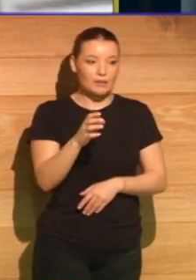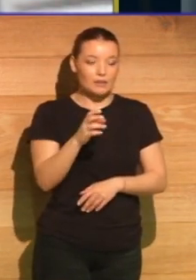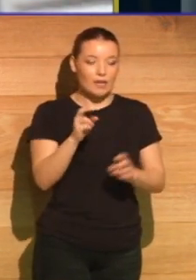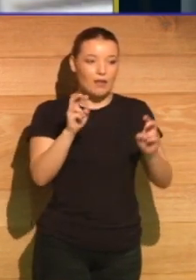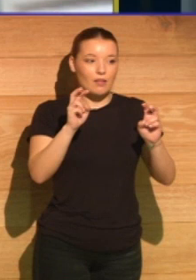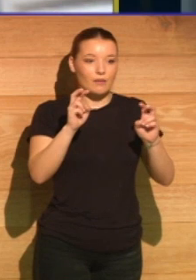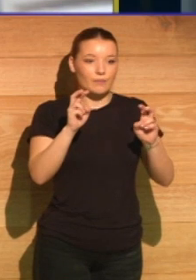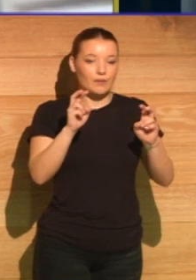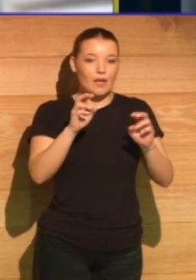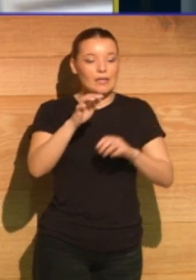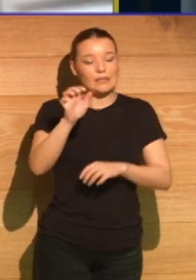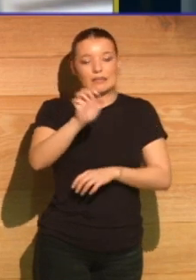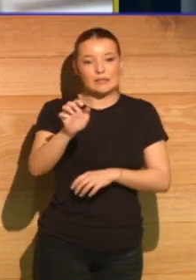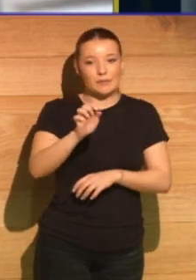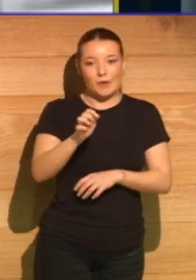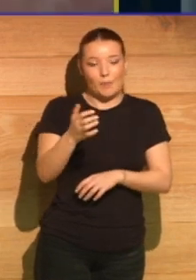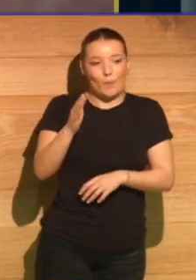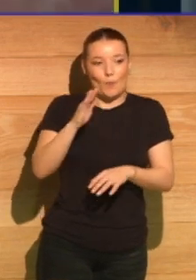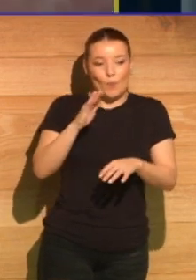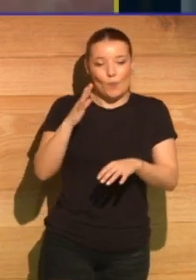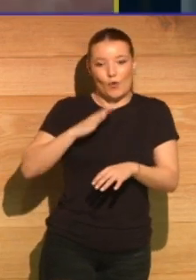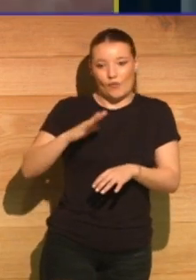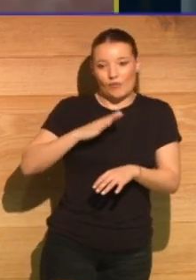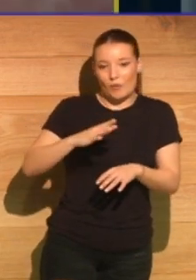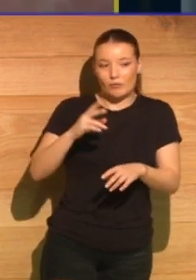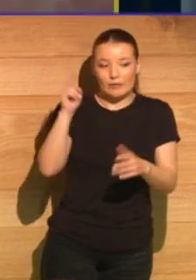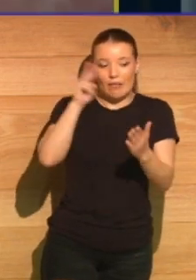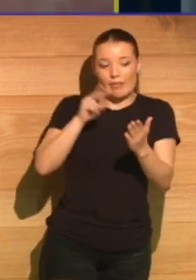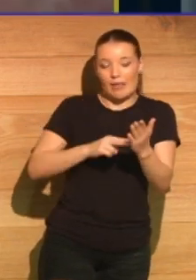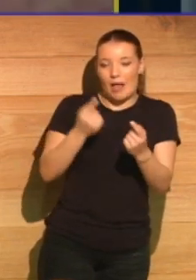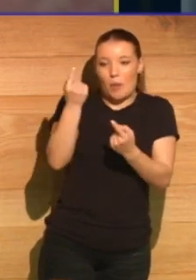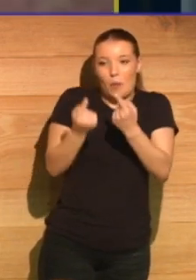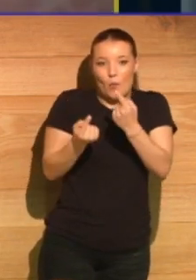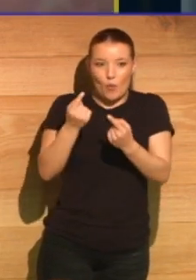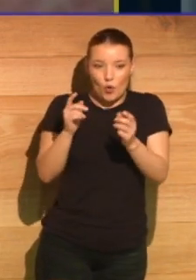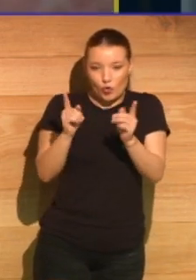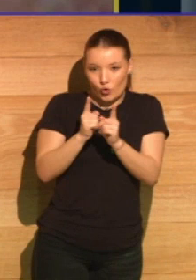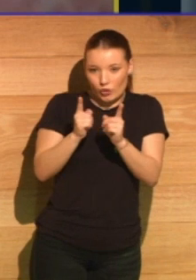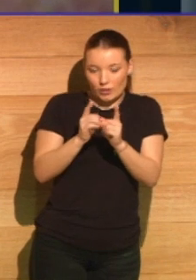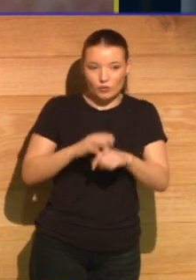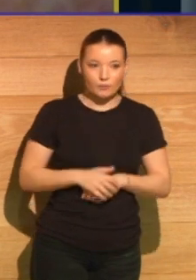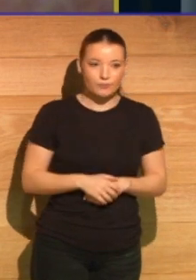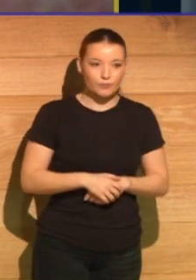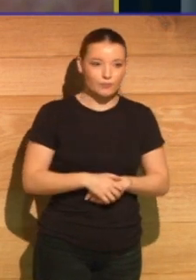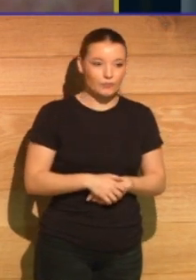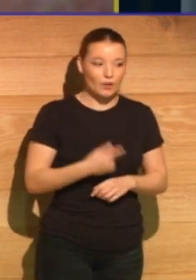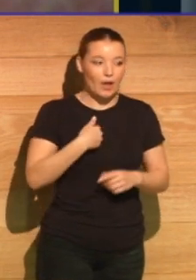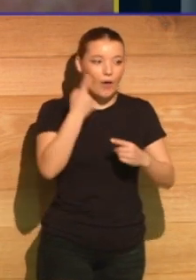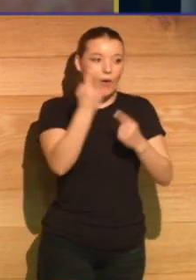otro, pero léenos uno. Bueno, voy a leer, tenía aquí varios